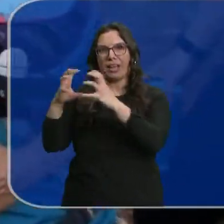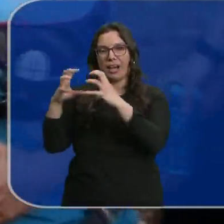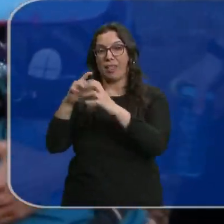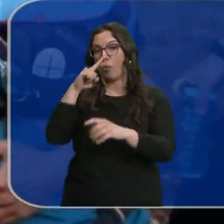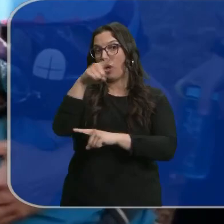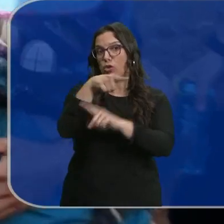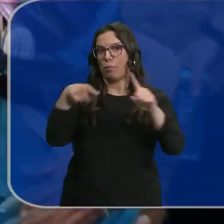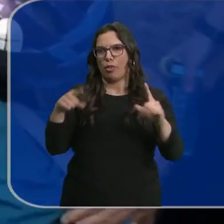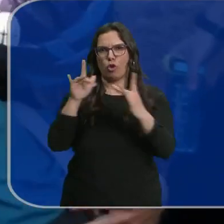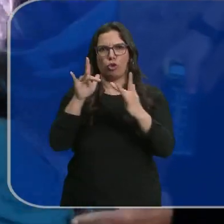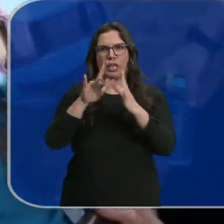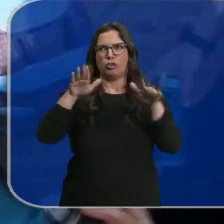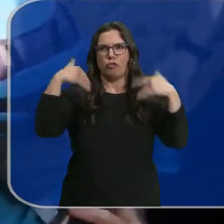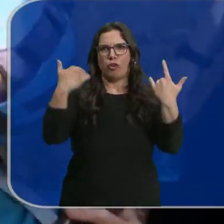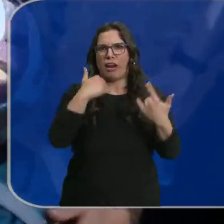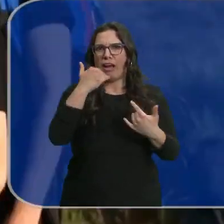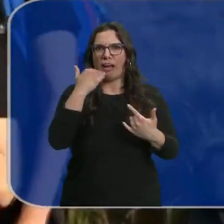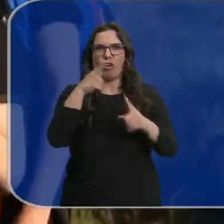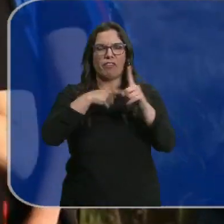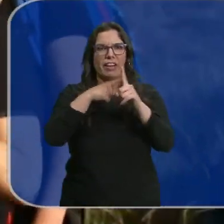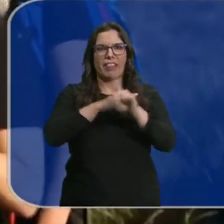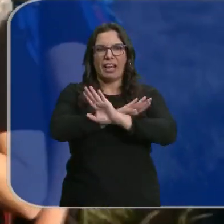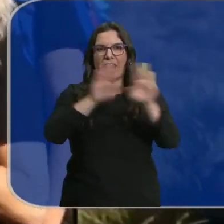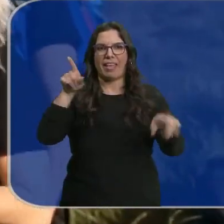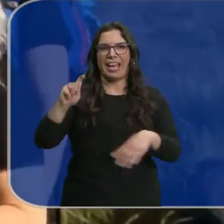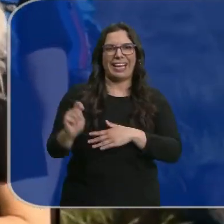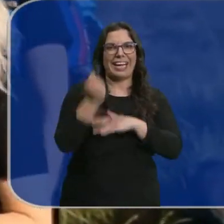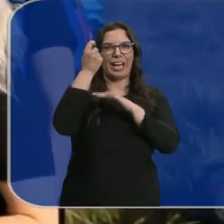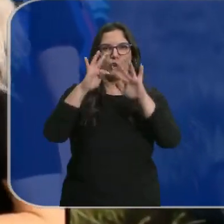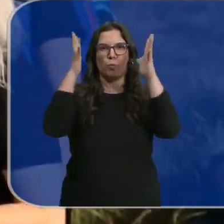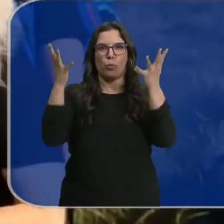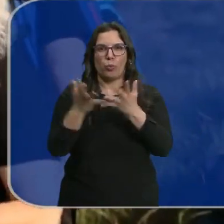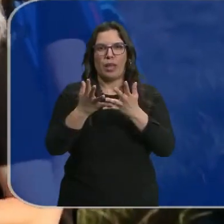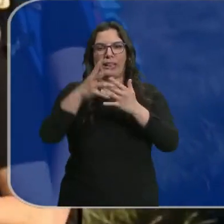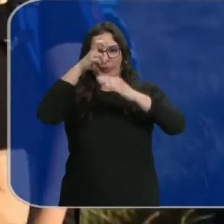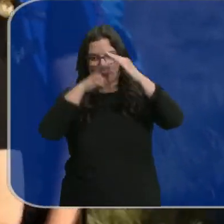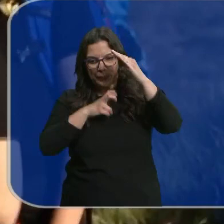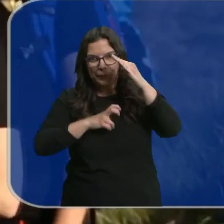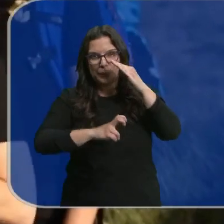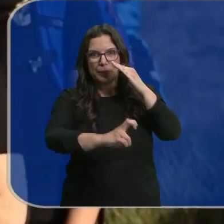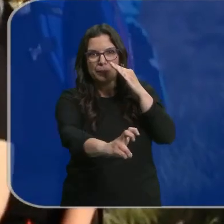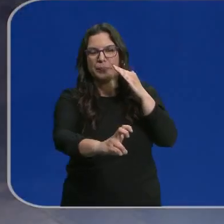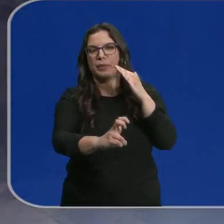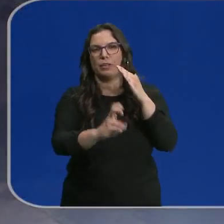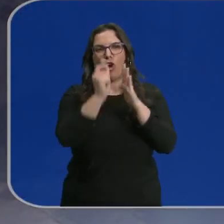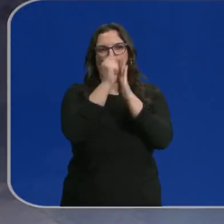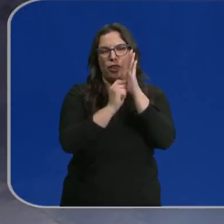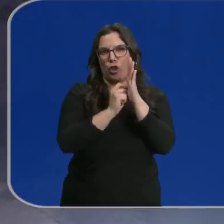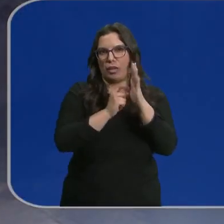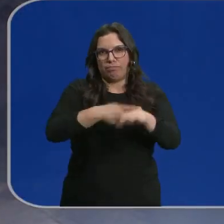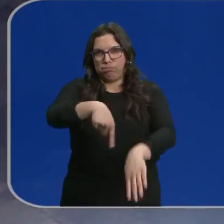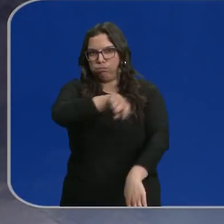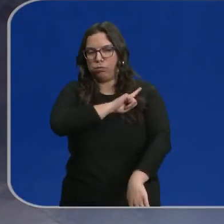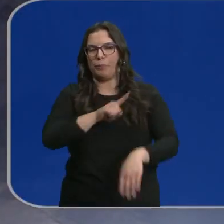no ha tenido contacto con el exterior ni referencias temporales. Ha batido el récord mundial de permanencia bajo tierra en estas condiciones extremas.